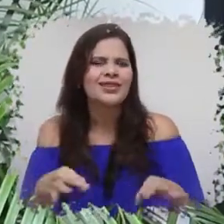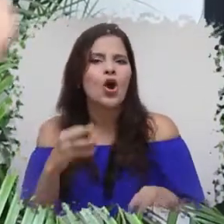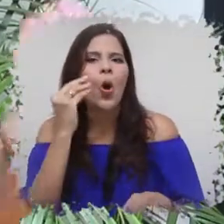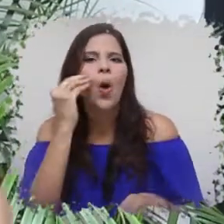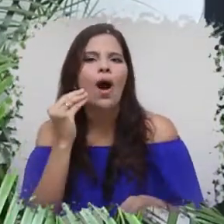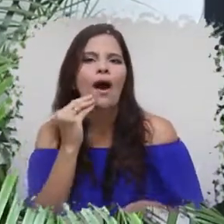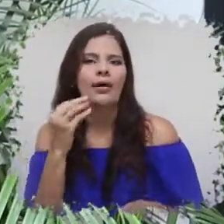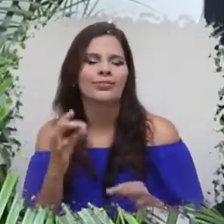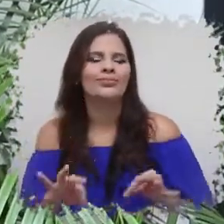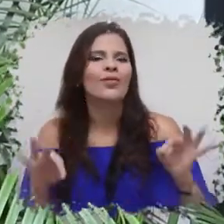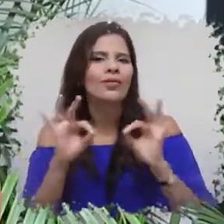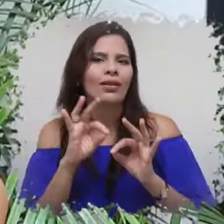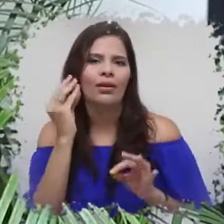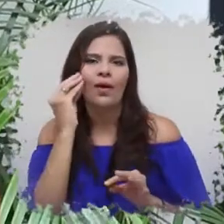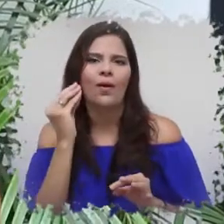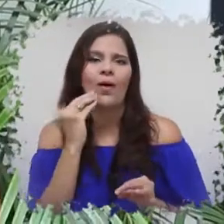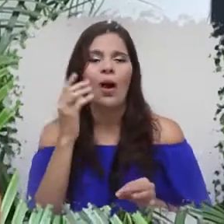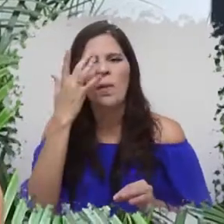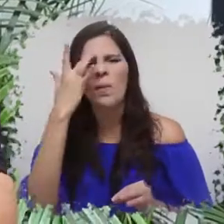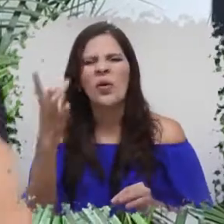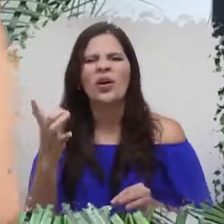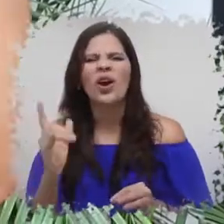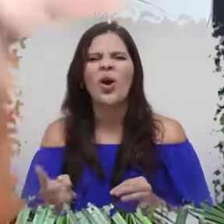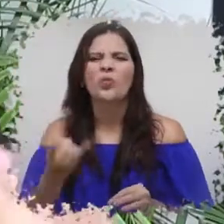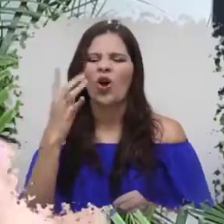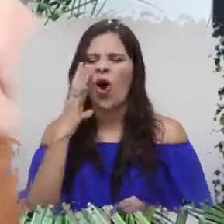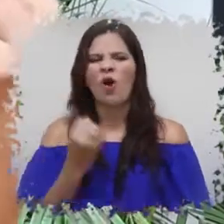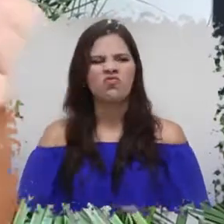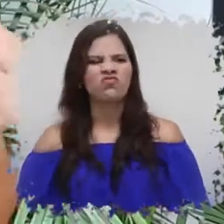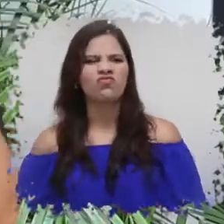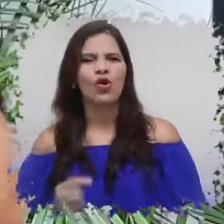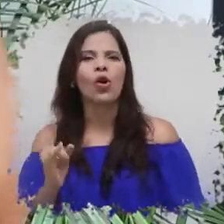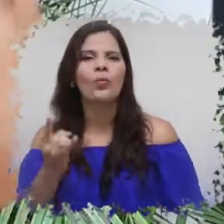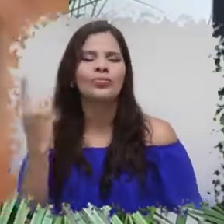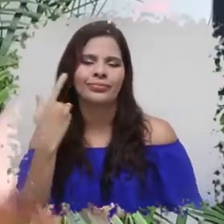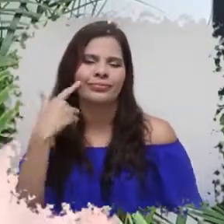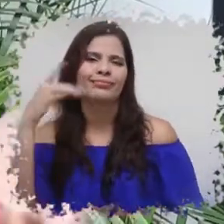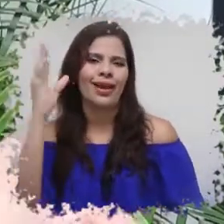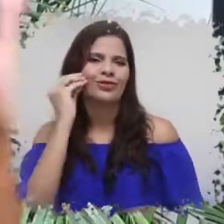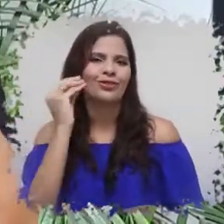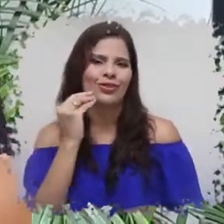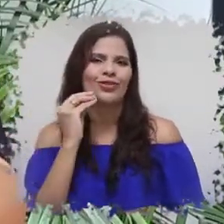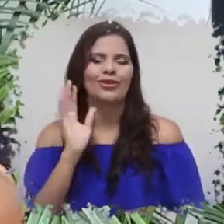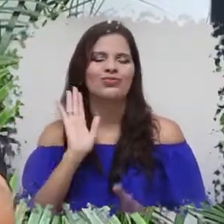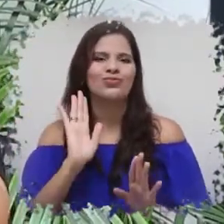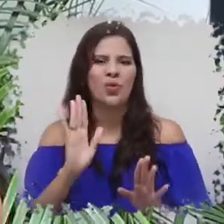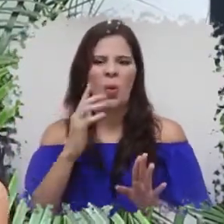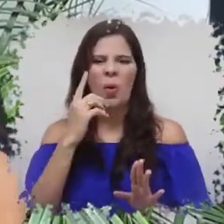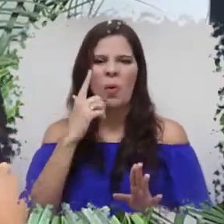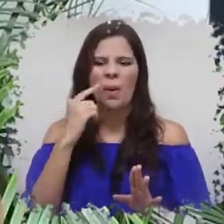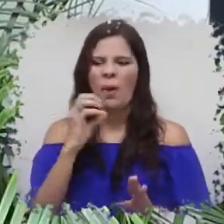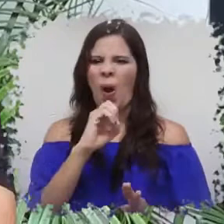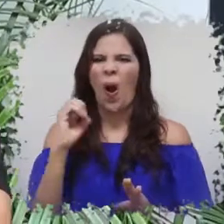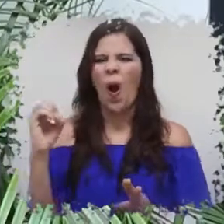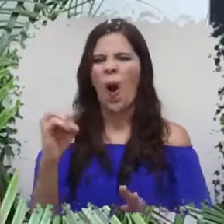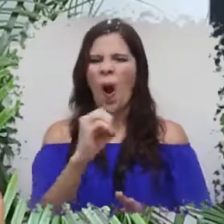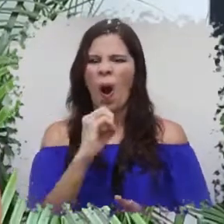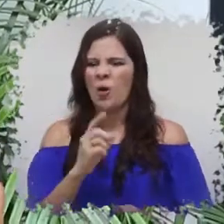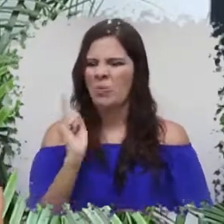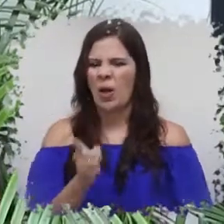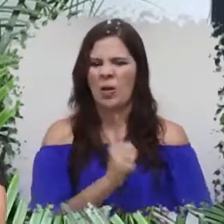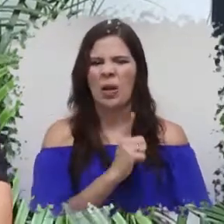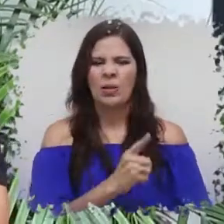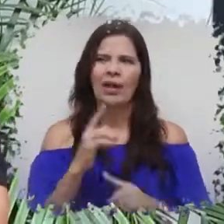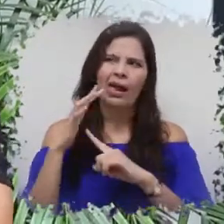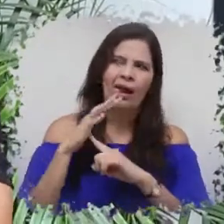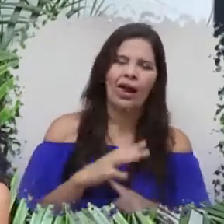desde el hogar, porque la reproducción de la cultura machista viene desde precisamente esa lógica de formación patriarcal en el que infortunadamente las